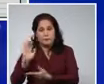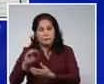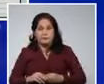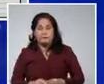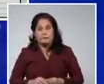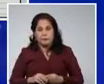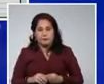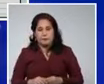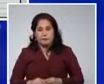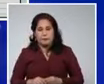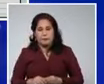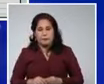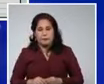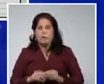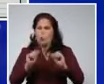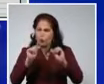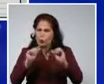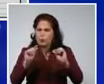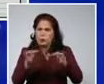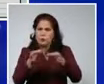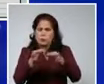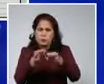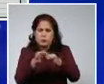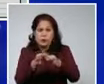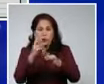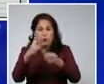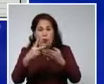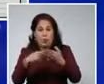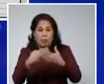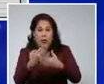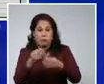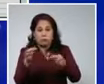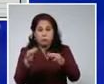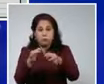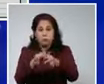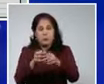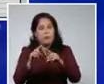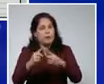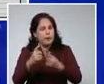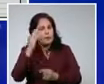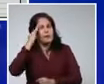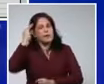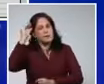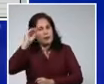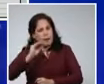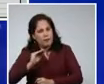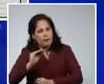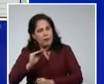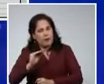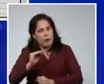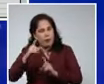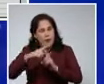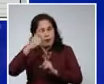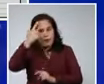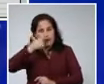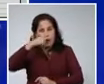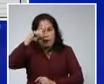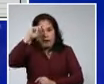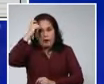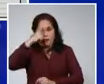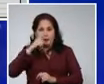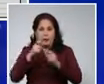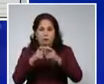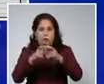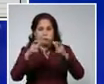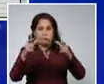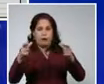una disminución en los últimos 2 días. De todas formas, una tasa elevada en el país, la